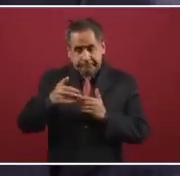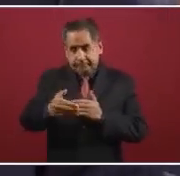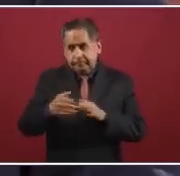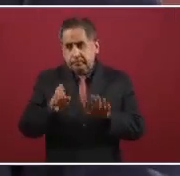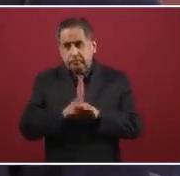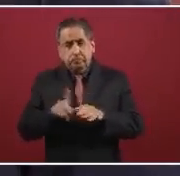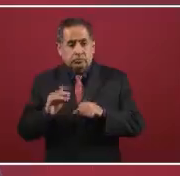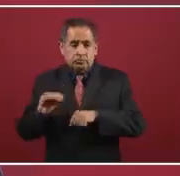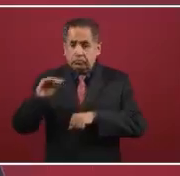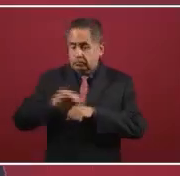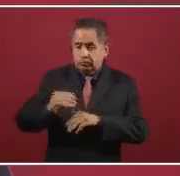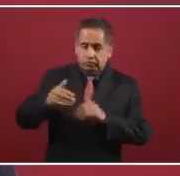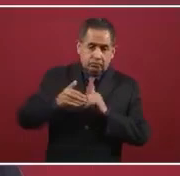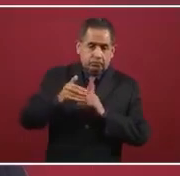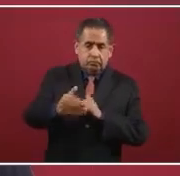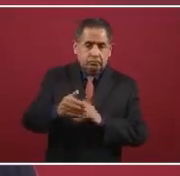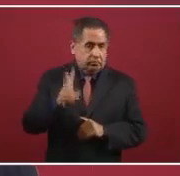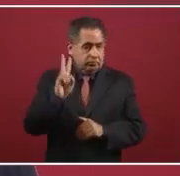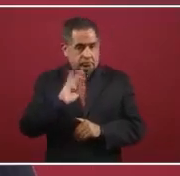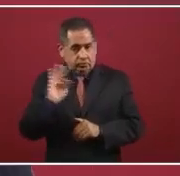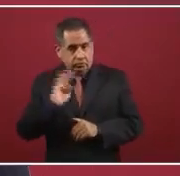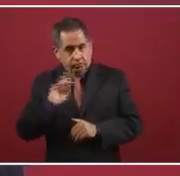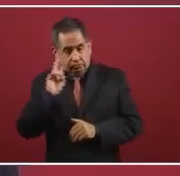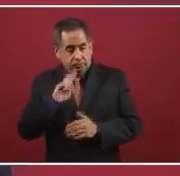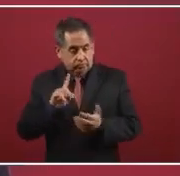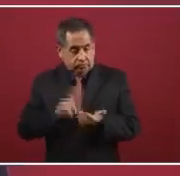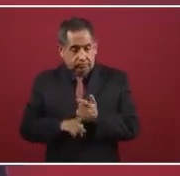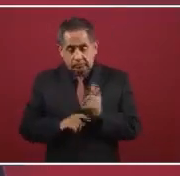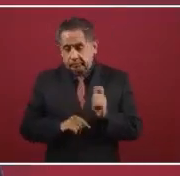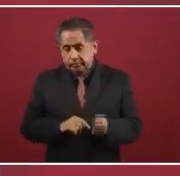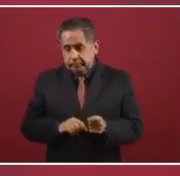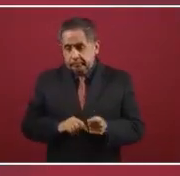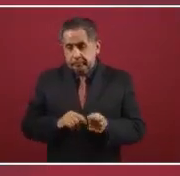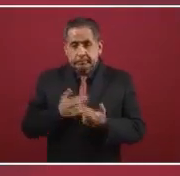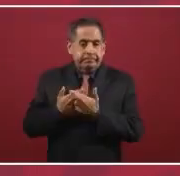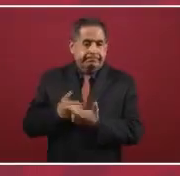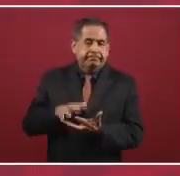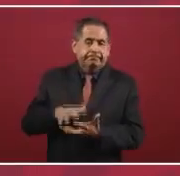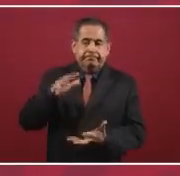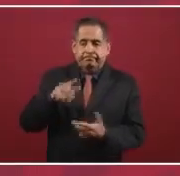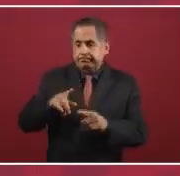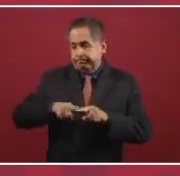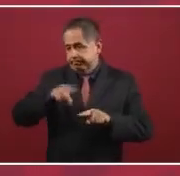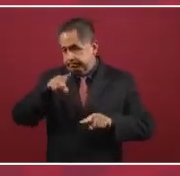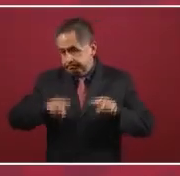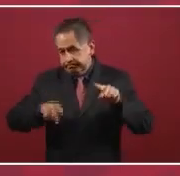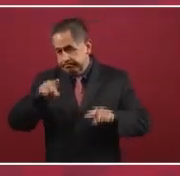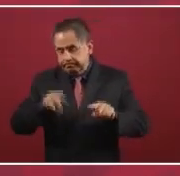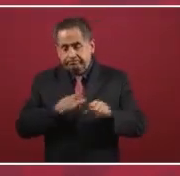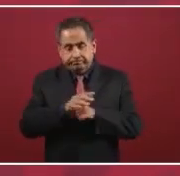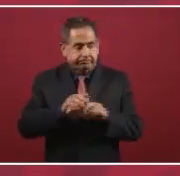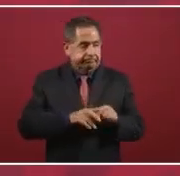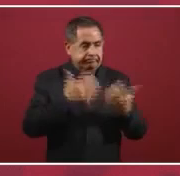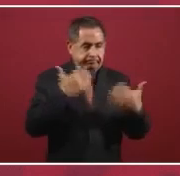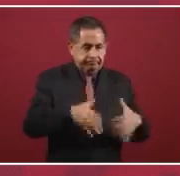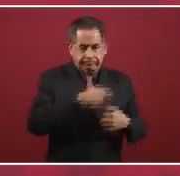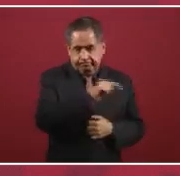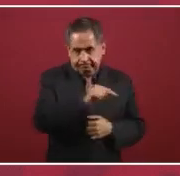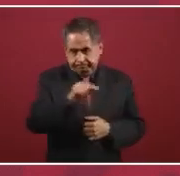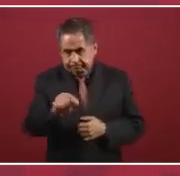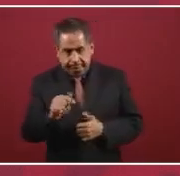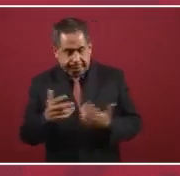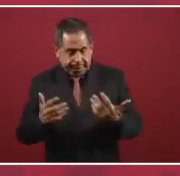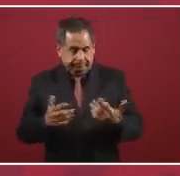el aumento que puede ser de volumen, dependiendo de la empresa con la que